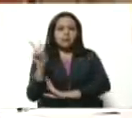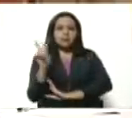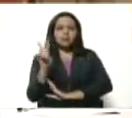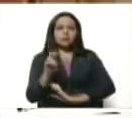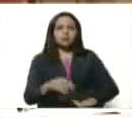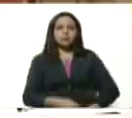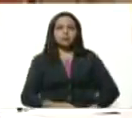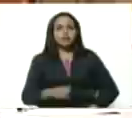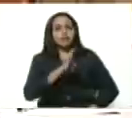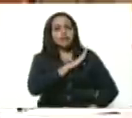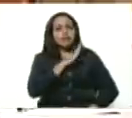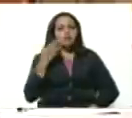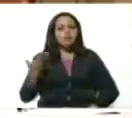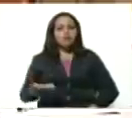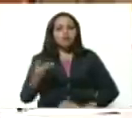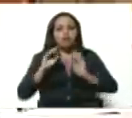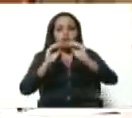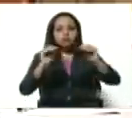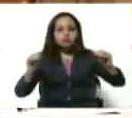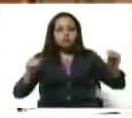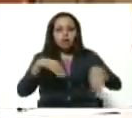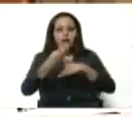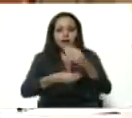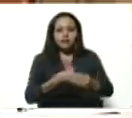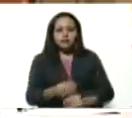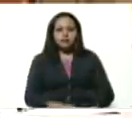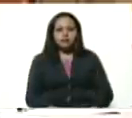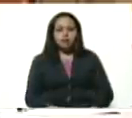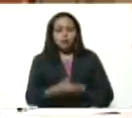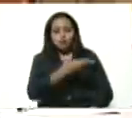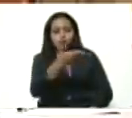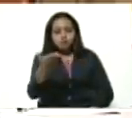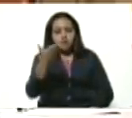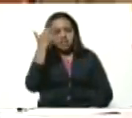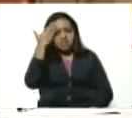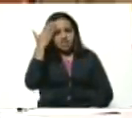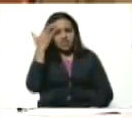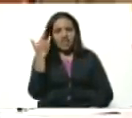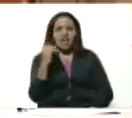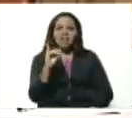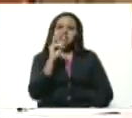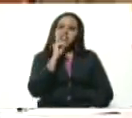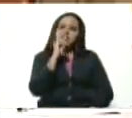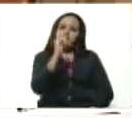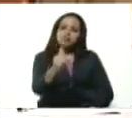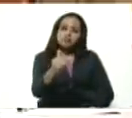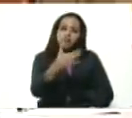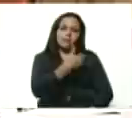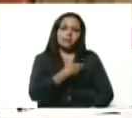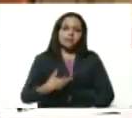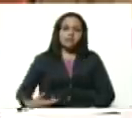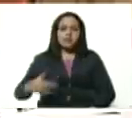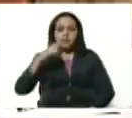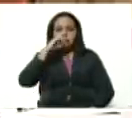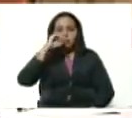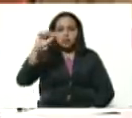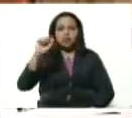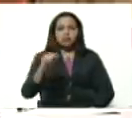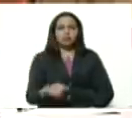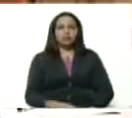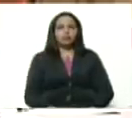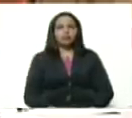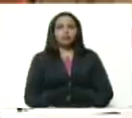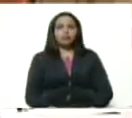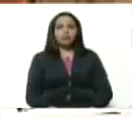tenemos importantes anuncios que hacer también ustedes saben como lo ha denunciado el presidente nicolás maduro